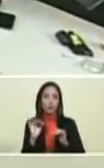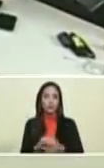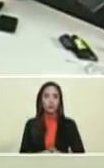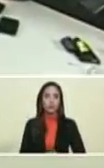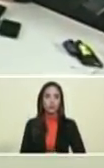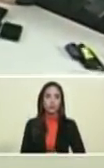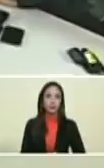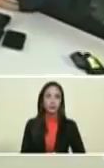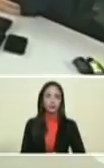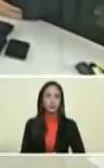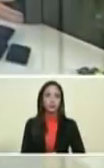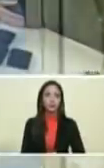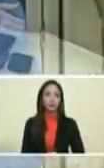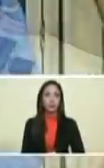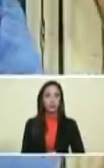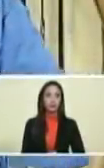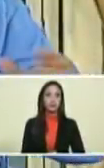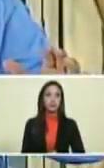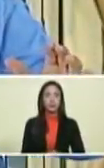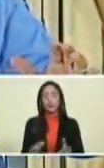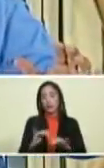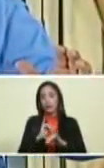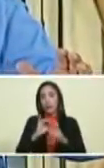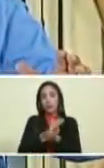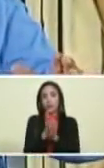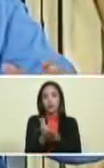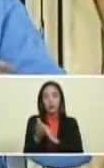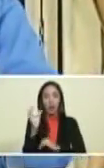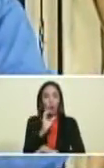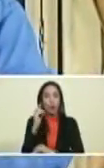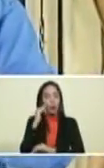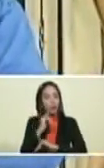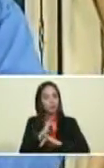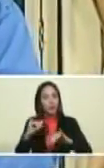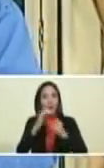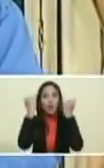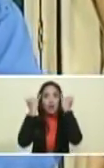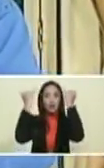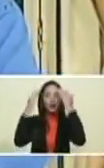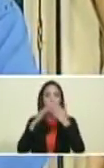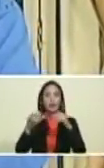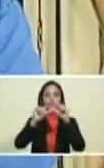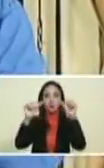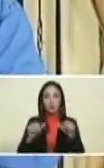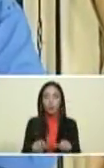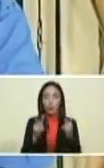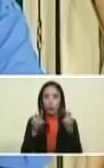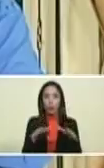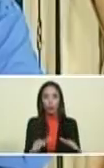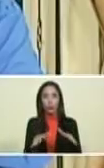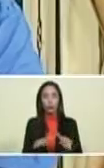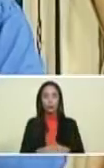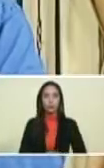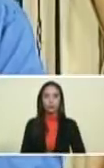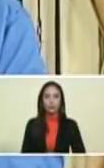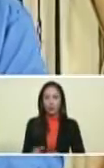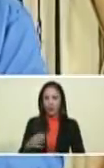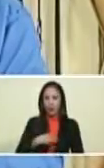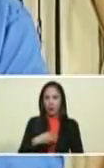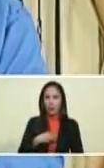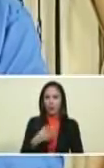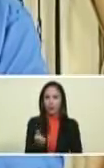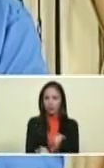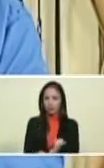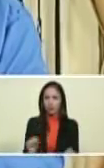las lácaras colombianas de las mafias de combustible. Llegó al fin. Hemos creado el sistema y no vamos a permitir que